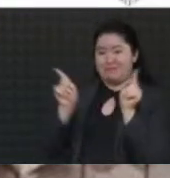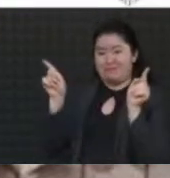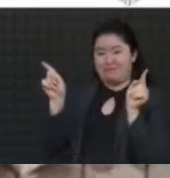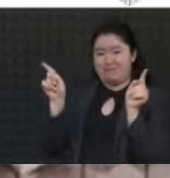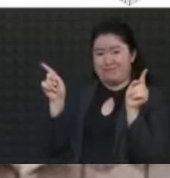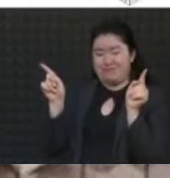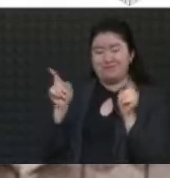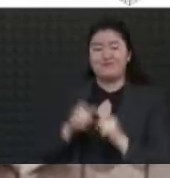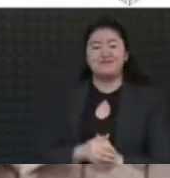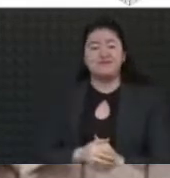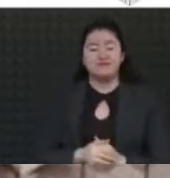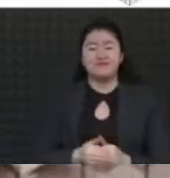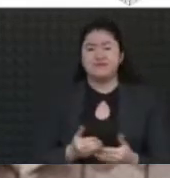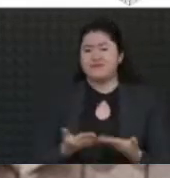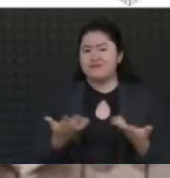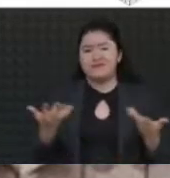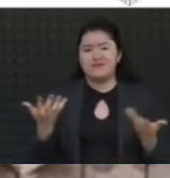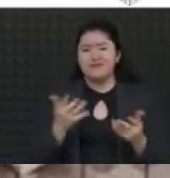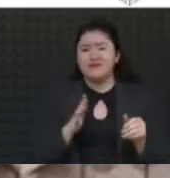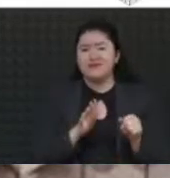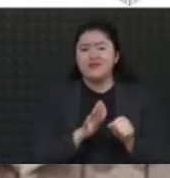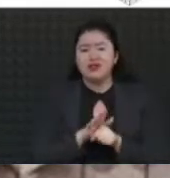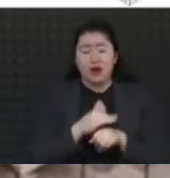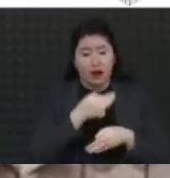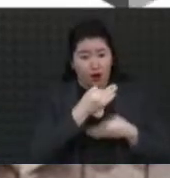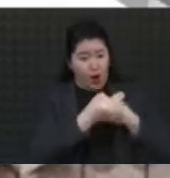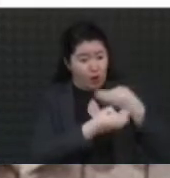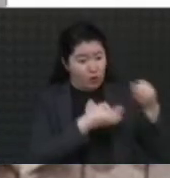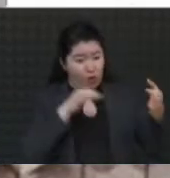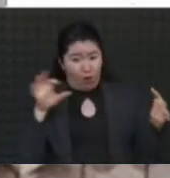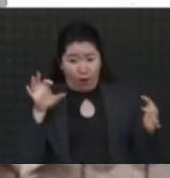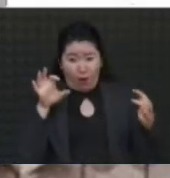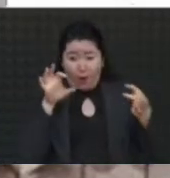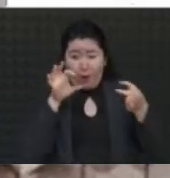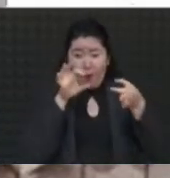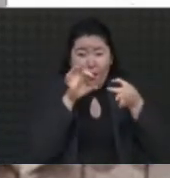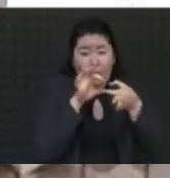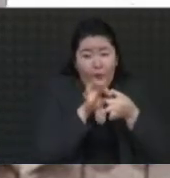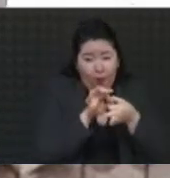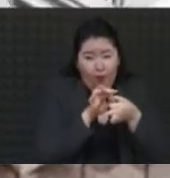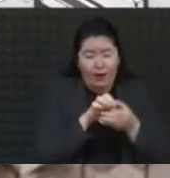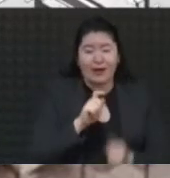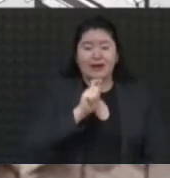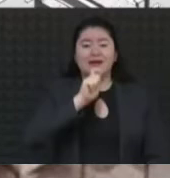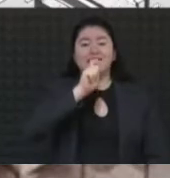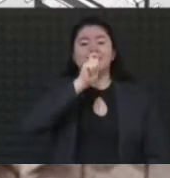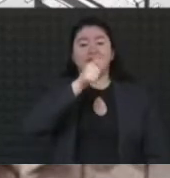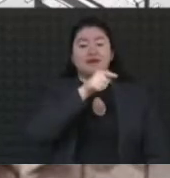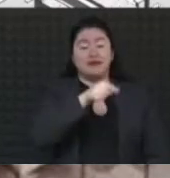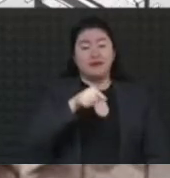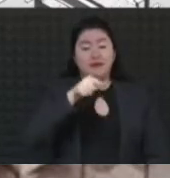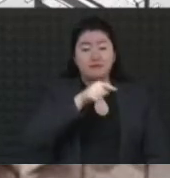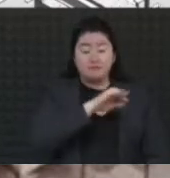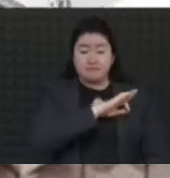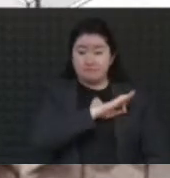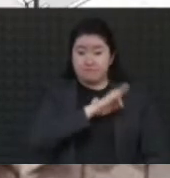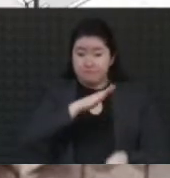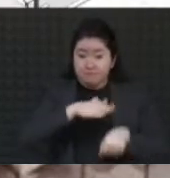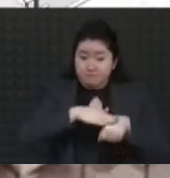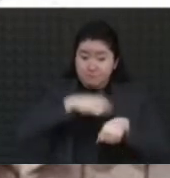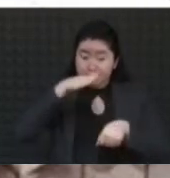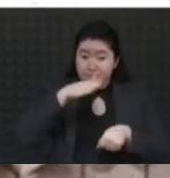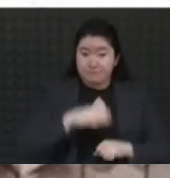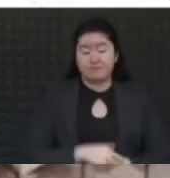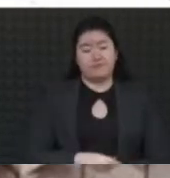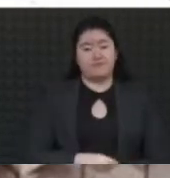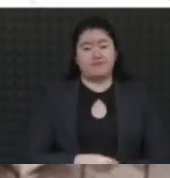Que ahora ligamos todos los tramos, es decir, le damos mayor capacidad. ¿Qué